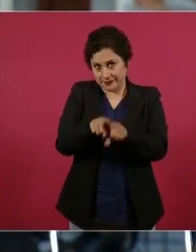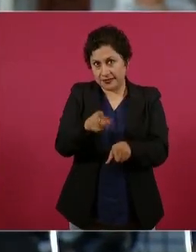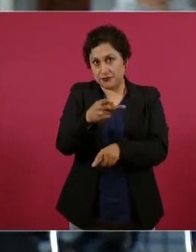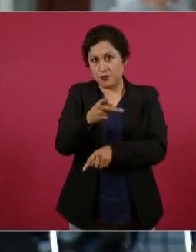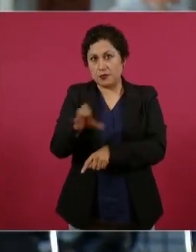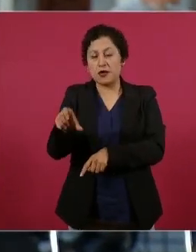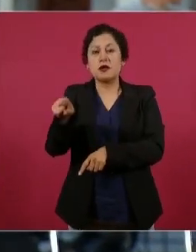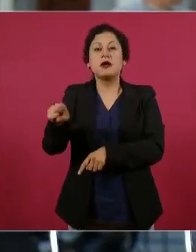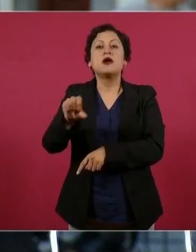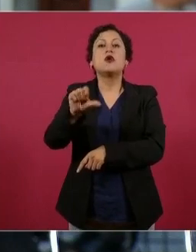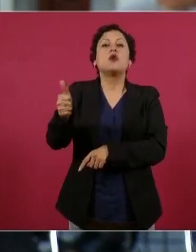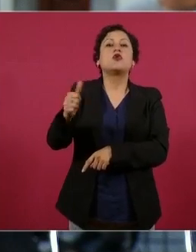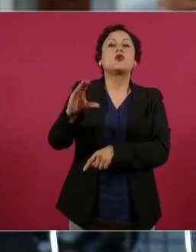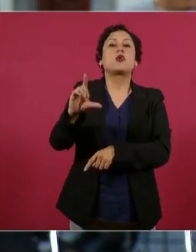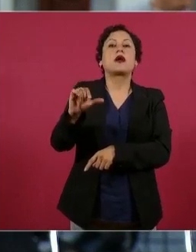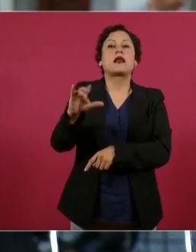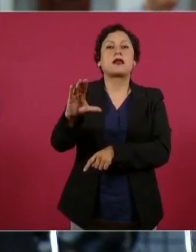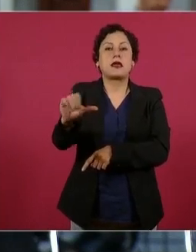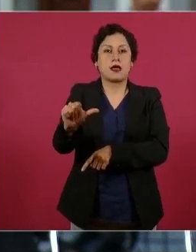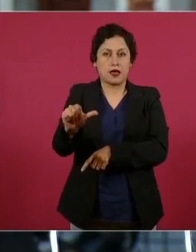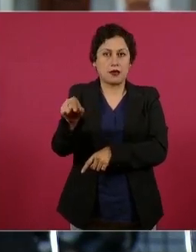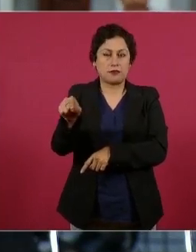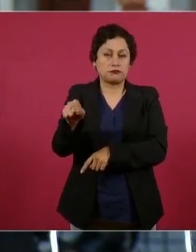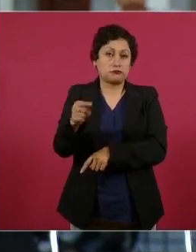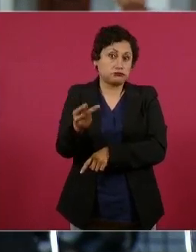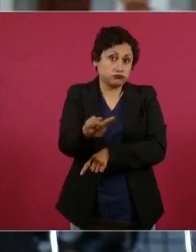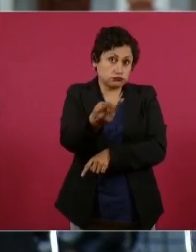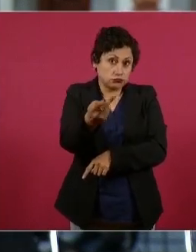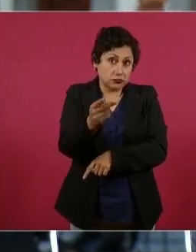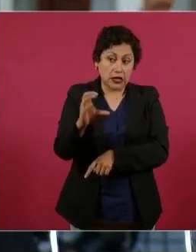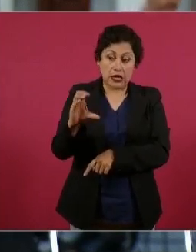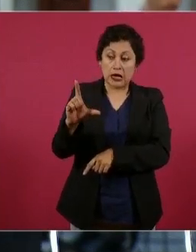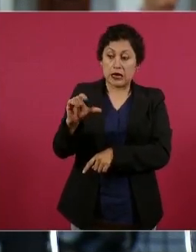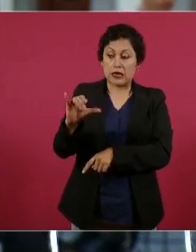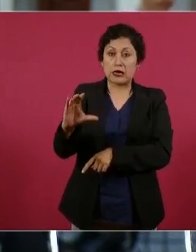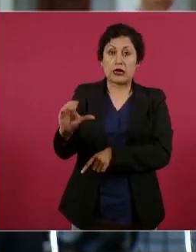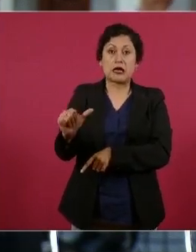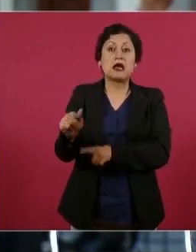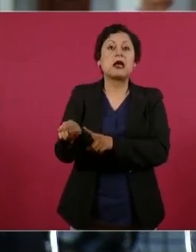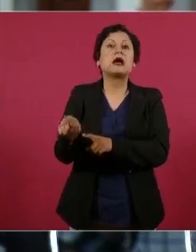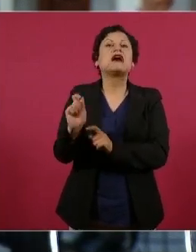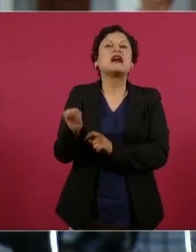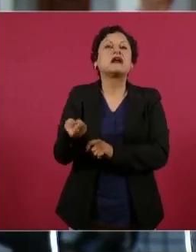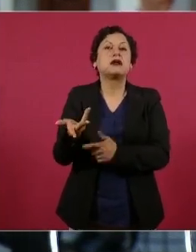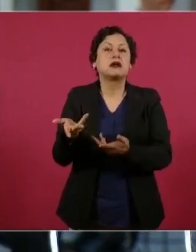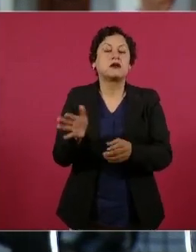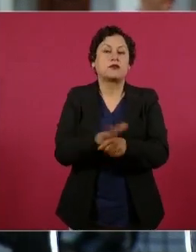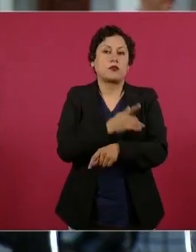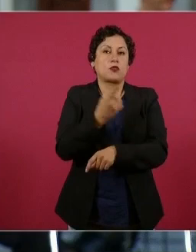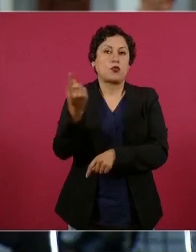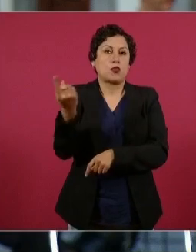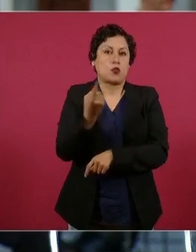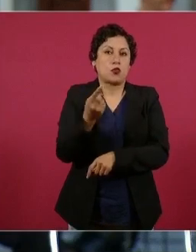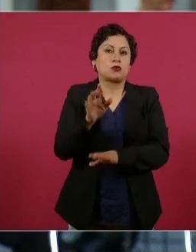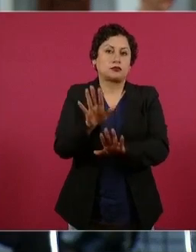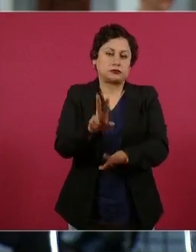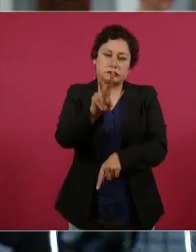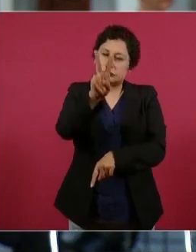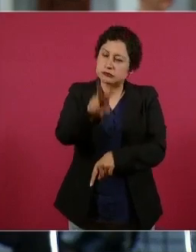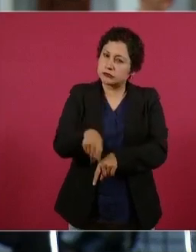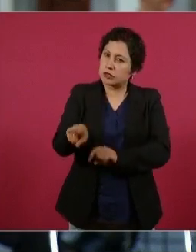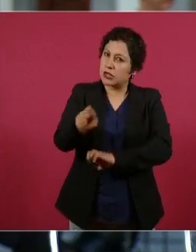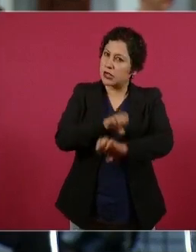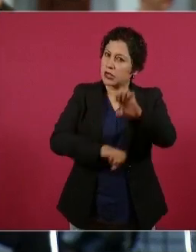de Calica, presidente, saber cómo va el tema de Calica, porque hay un plan por ahí. Calica hizo un gran daño